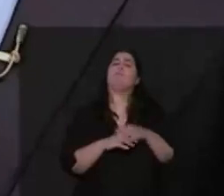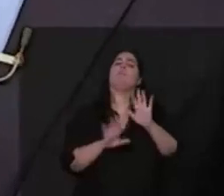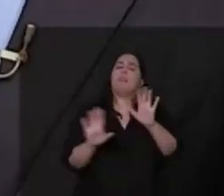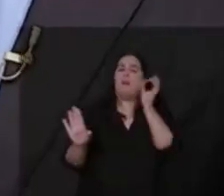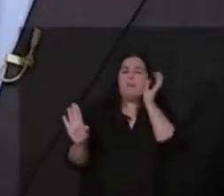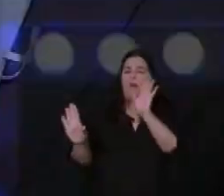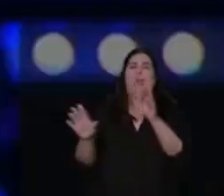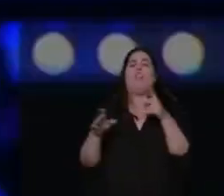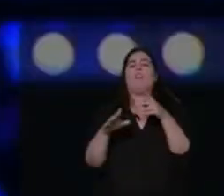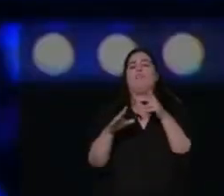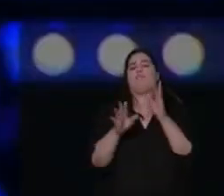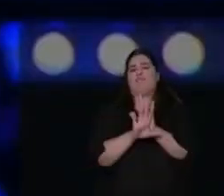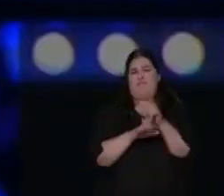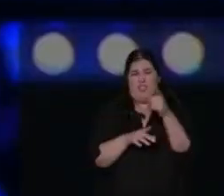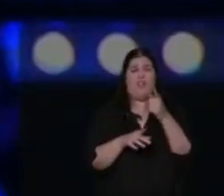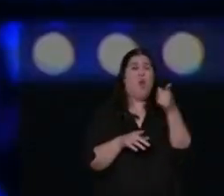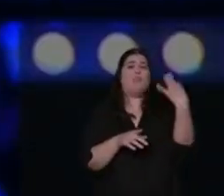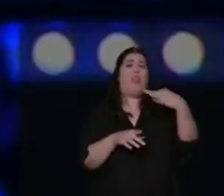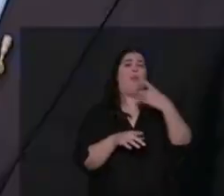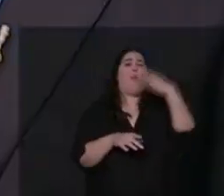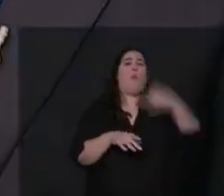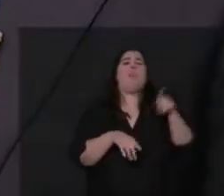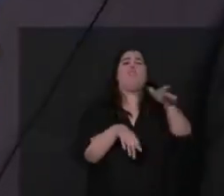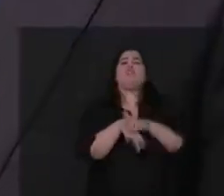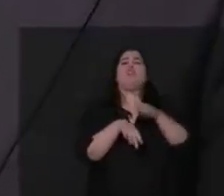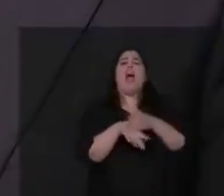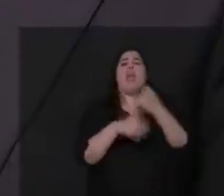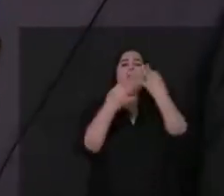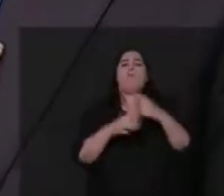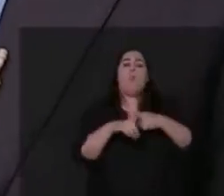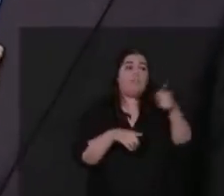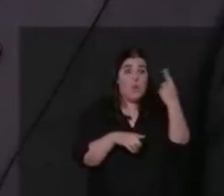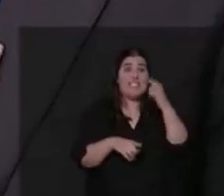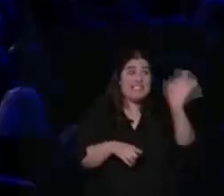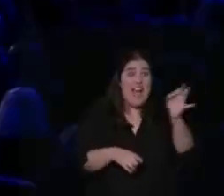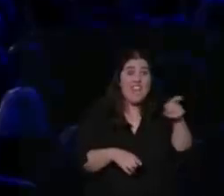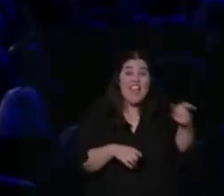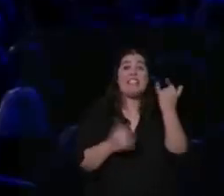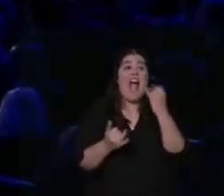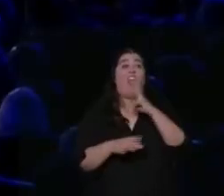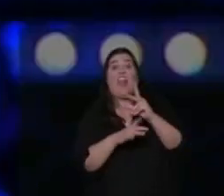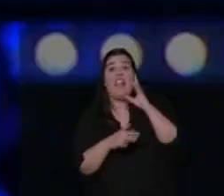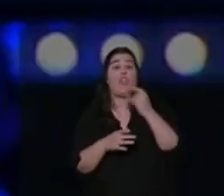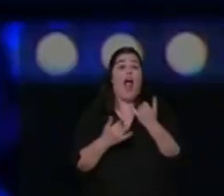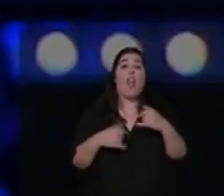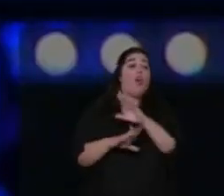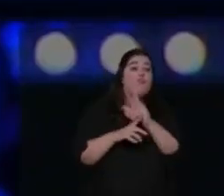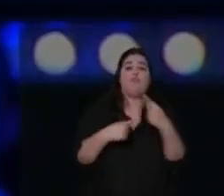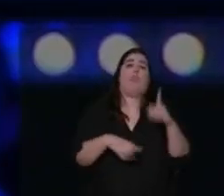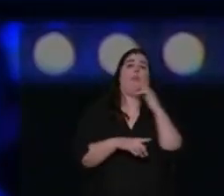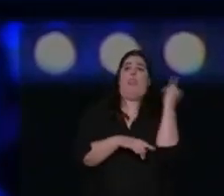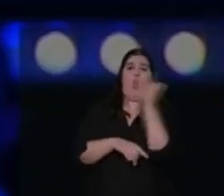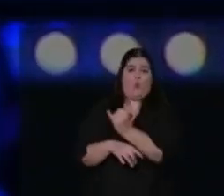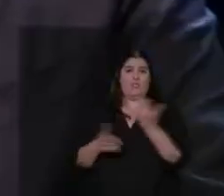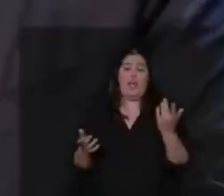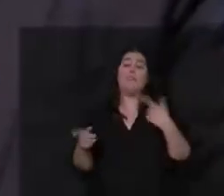a caer en el incumplimiento de los deberes de funcionario público. Porque si conocés un delito, lo tenés que denunciar. Por favor, candidatos, con respeto. Estás violando la ley. Bueno,